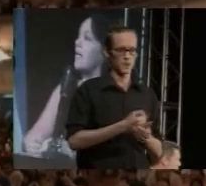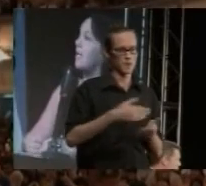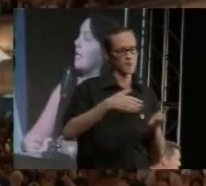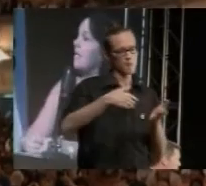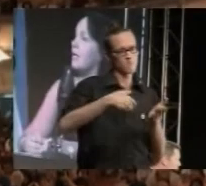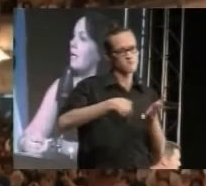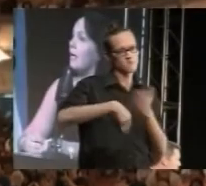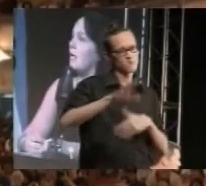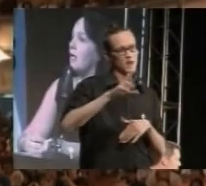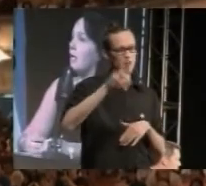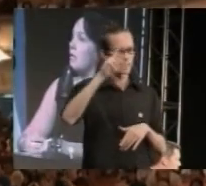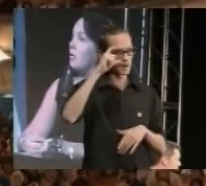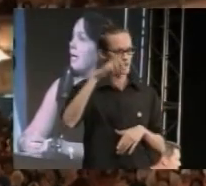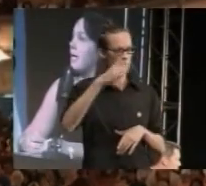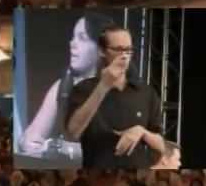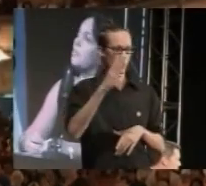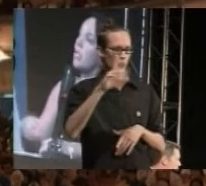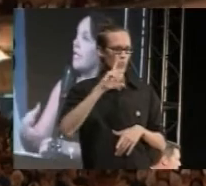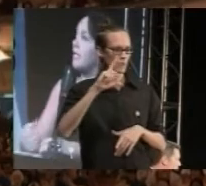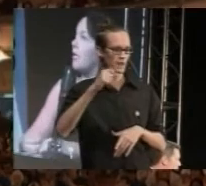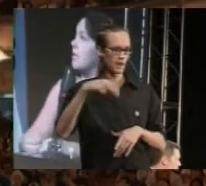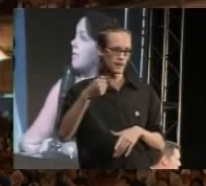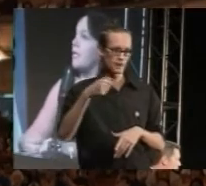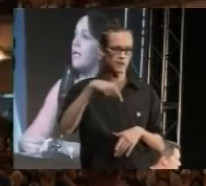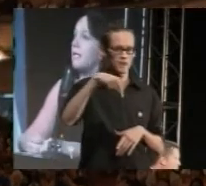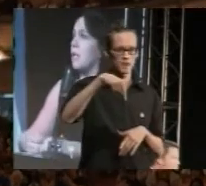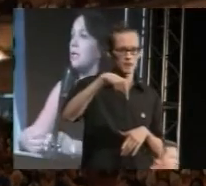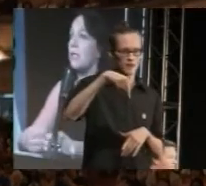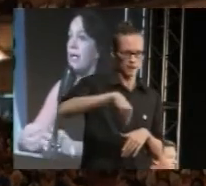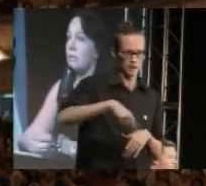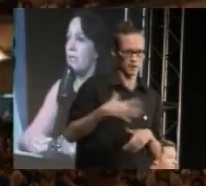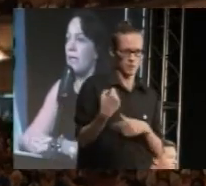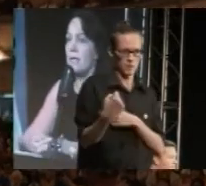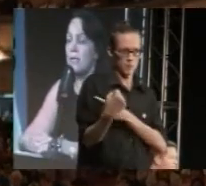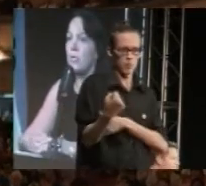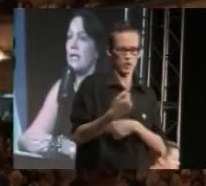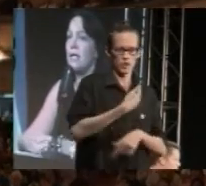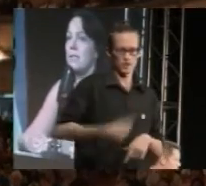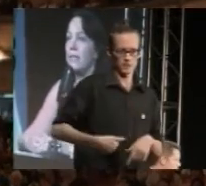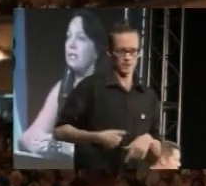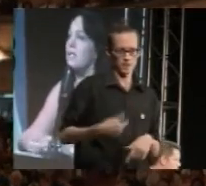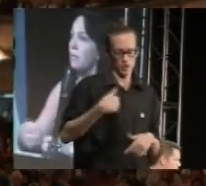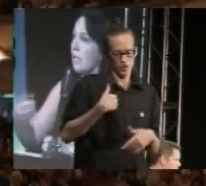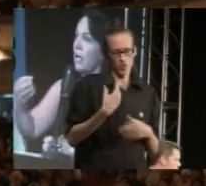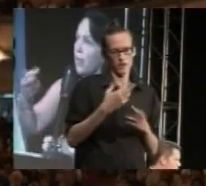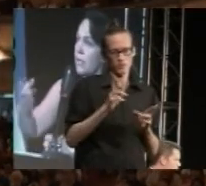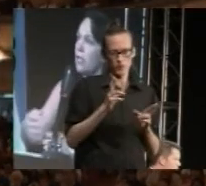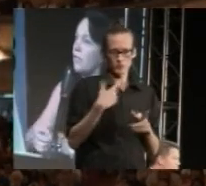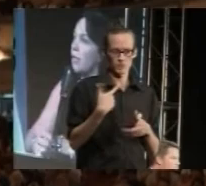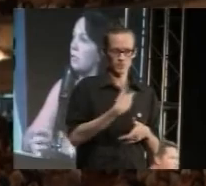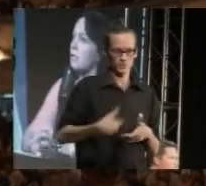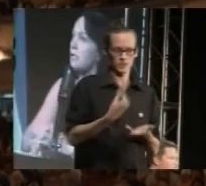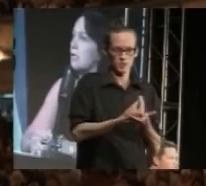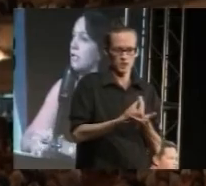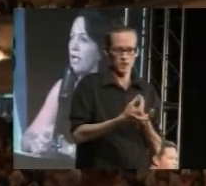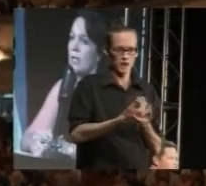republicana, en donde este poder del Estado, que es el legislativo, que a mí me toca, tengo la suerte de presidir, pero que está conformado